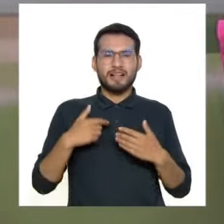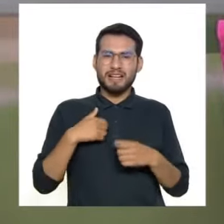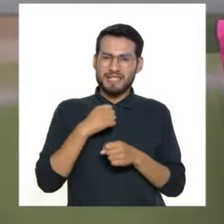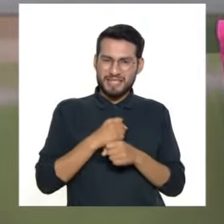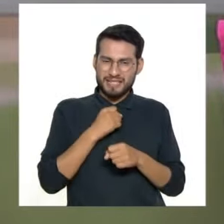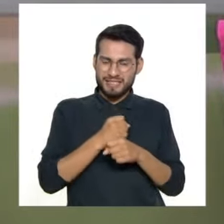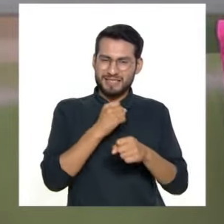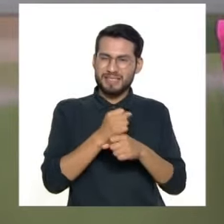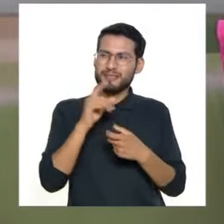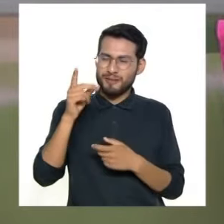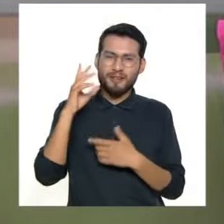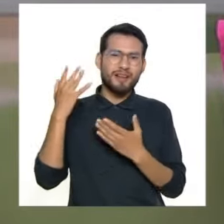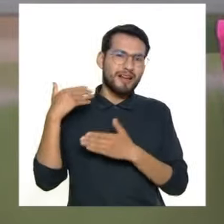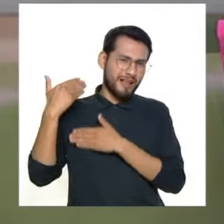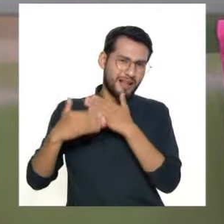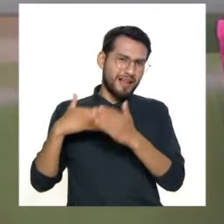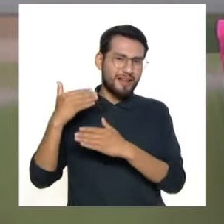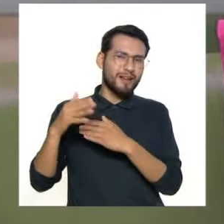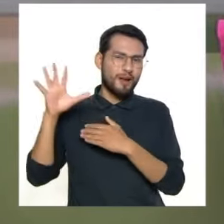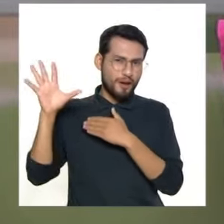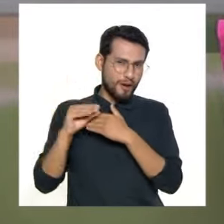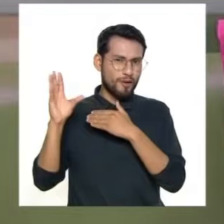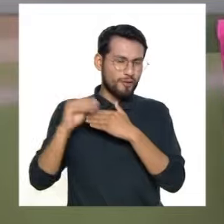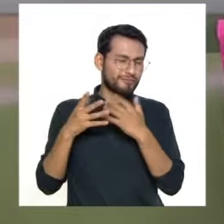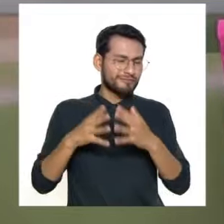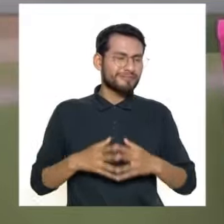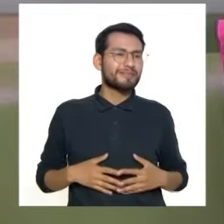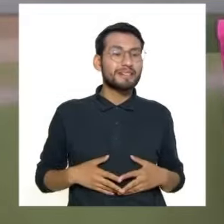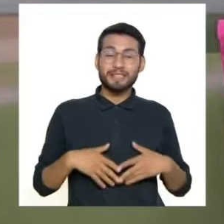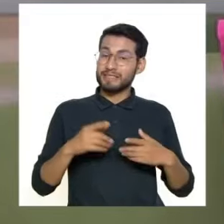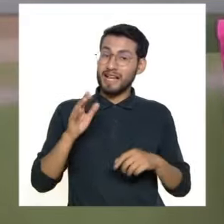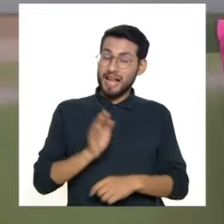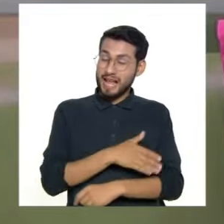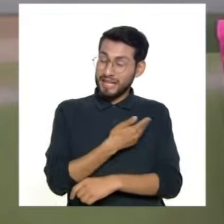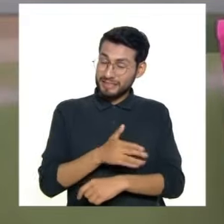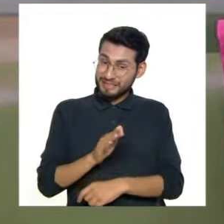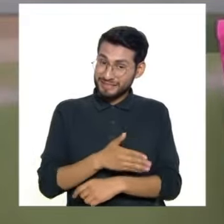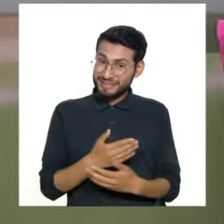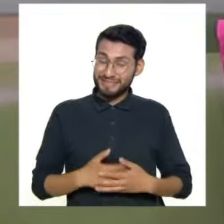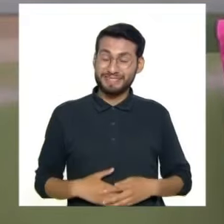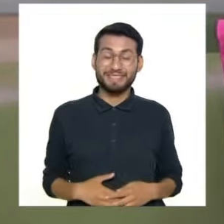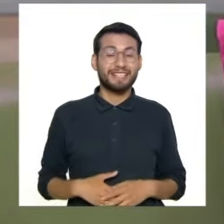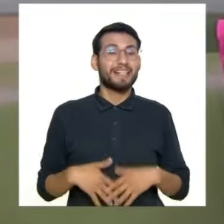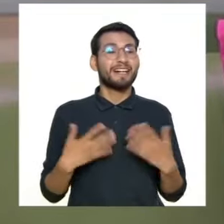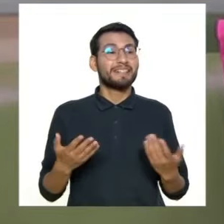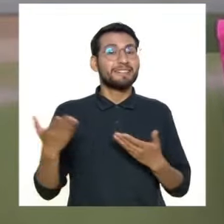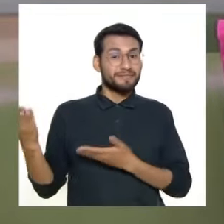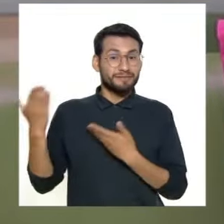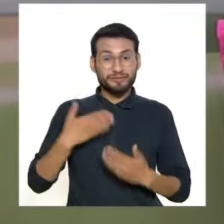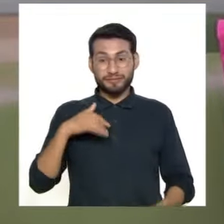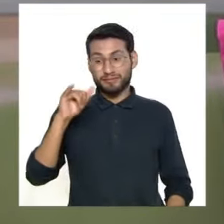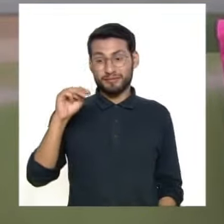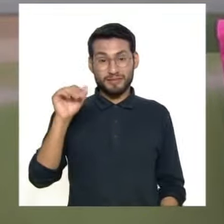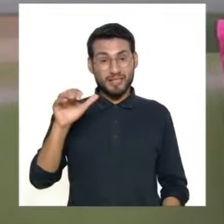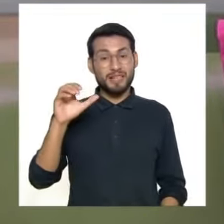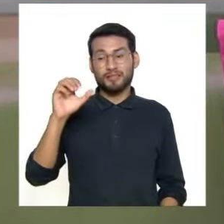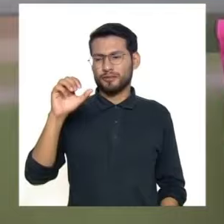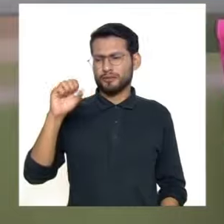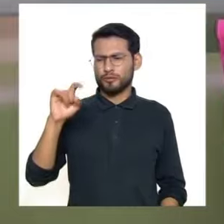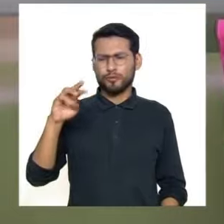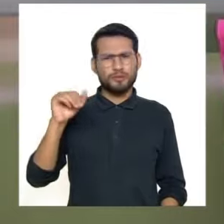trabajando el repertorio de ella ya un tiempo no y las canciones que nos propone imum y el maestro Moisés